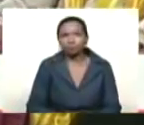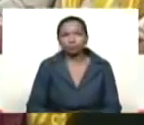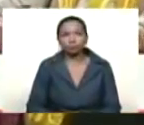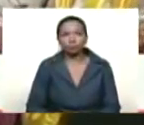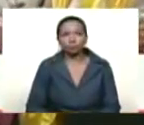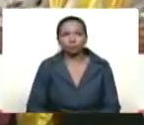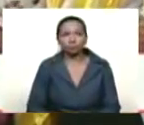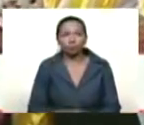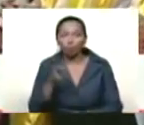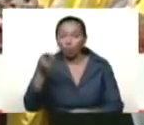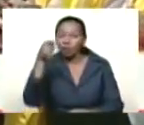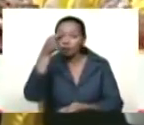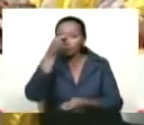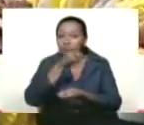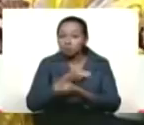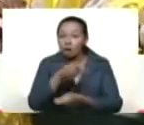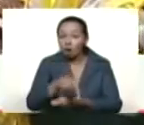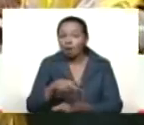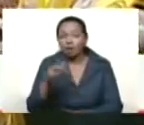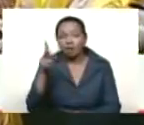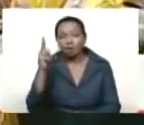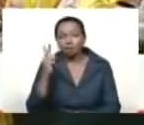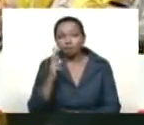Se están graduando en la universidad.